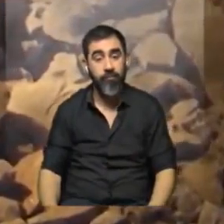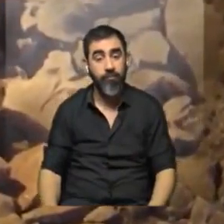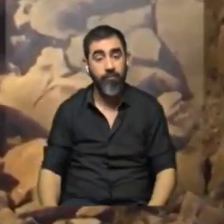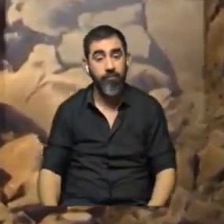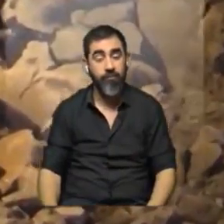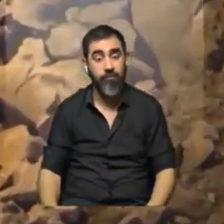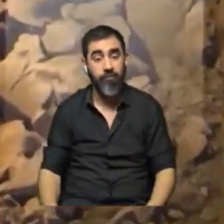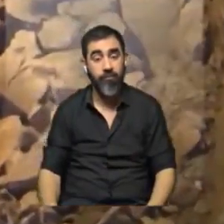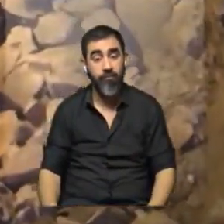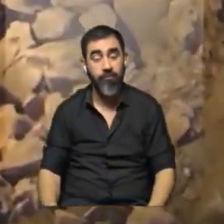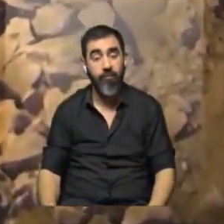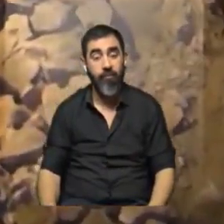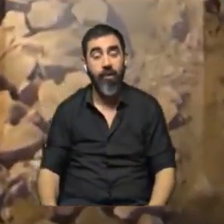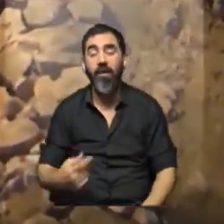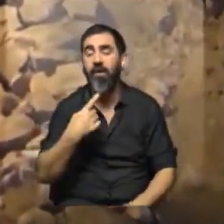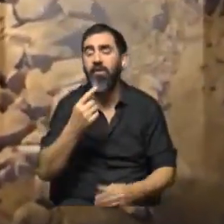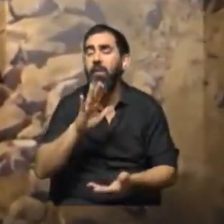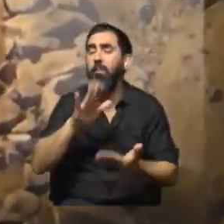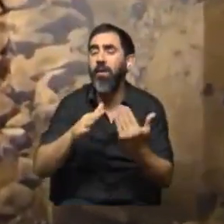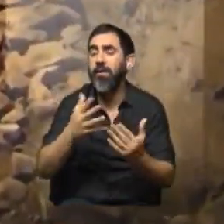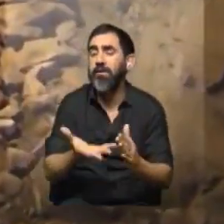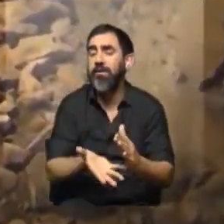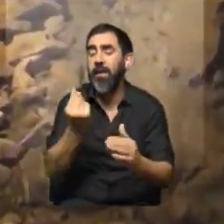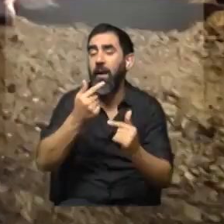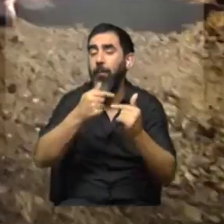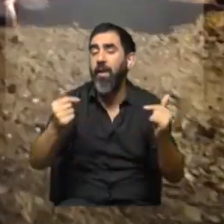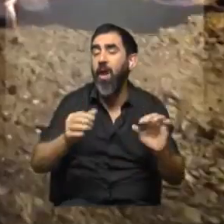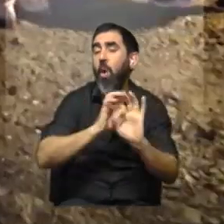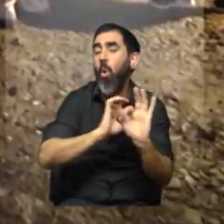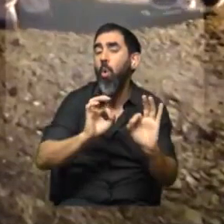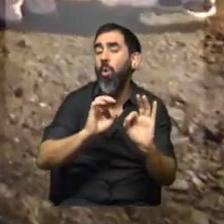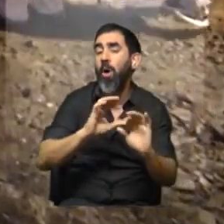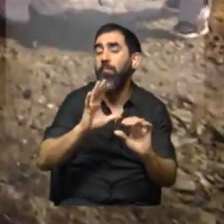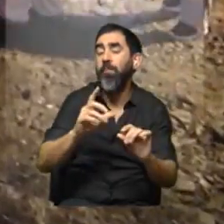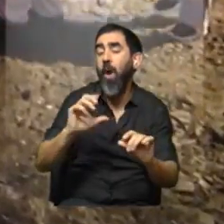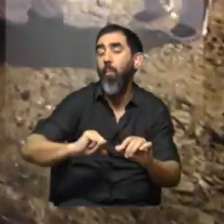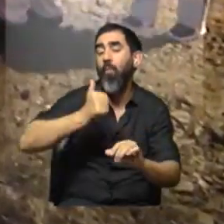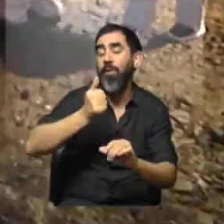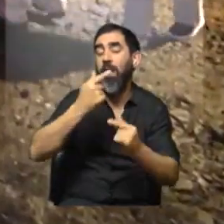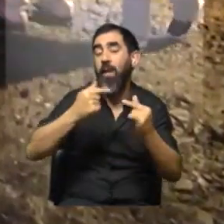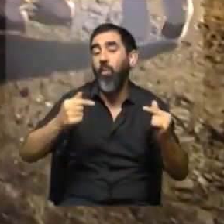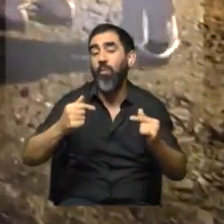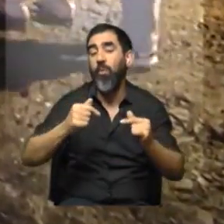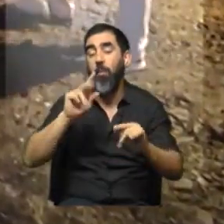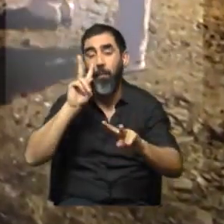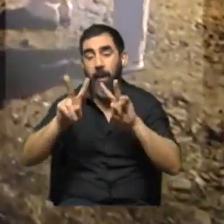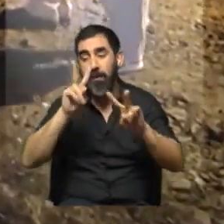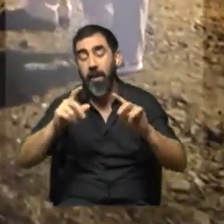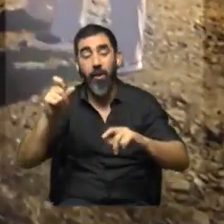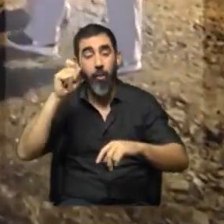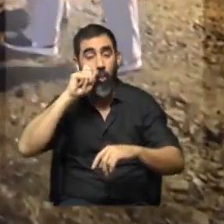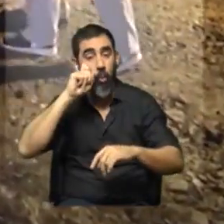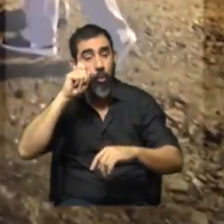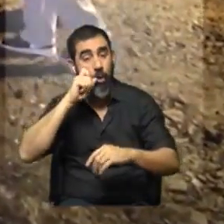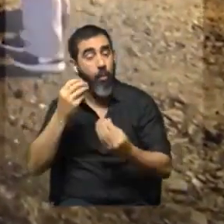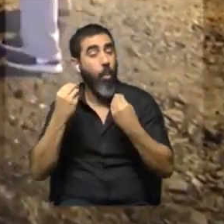Mauricio, ¿qué va a rendir más? ¿Extraer a los minerales o explotar a la geología como un recurso paisajístico, turístico?